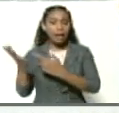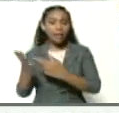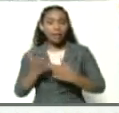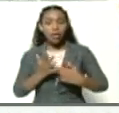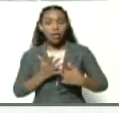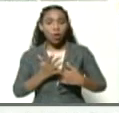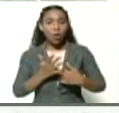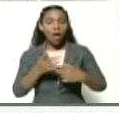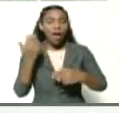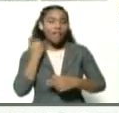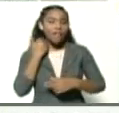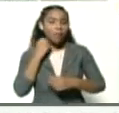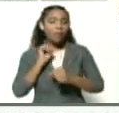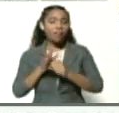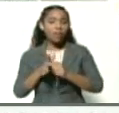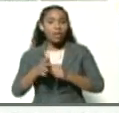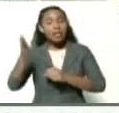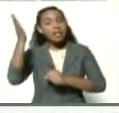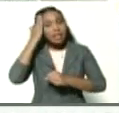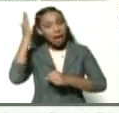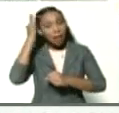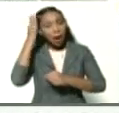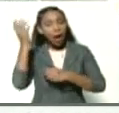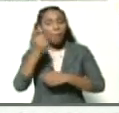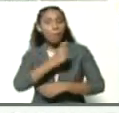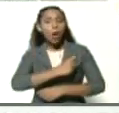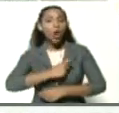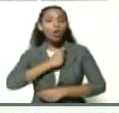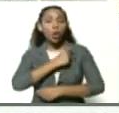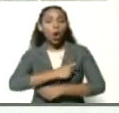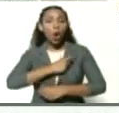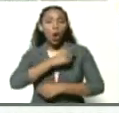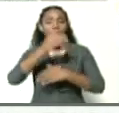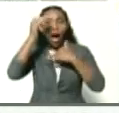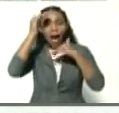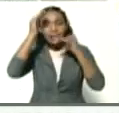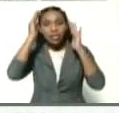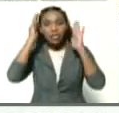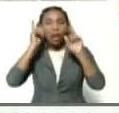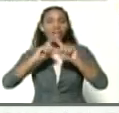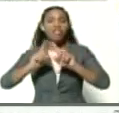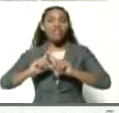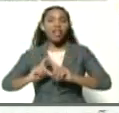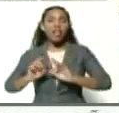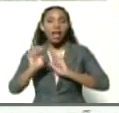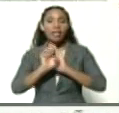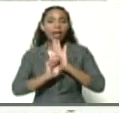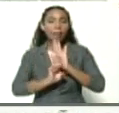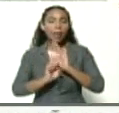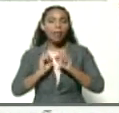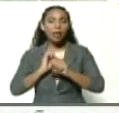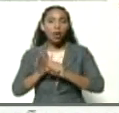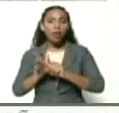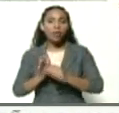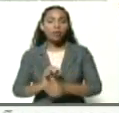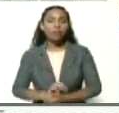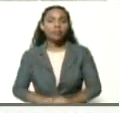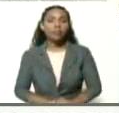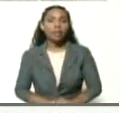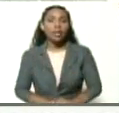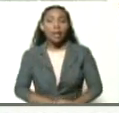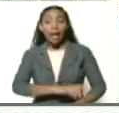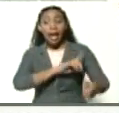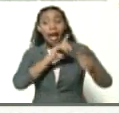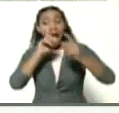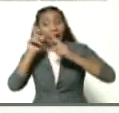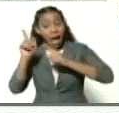recibiendo enfermos de COVID, sepan los protocolos de atención en las distintas etapas del COVID. Eso